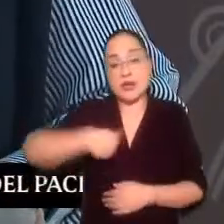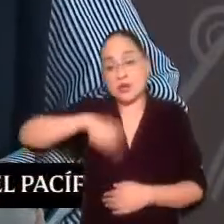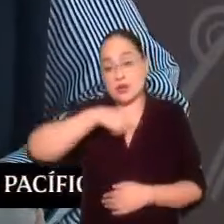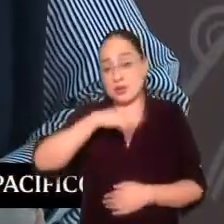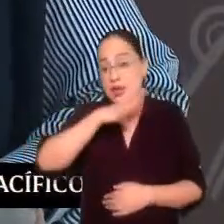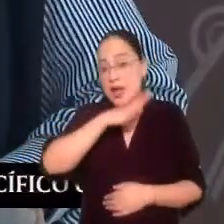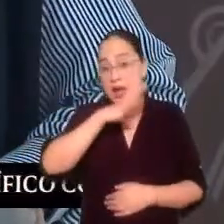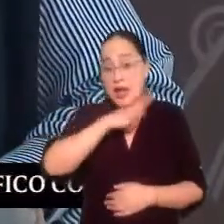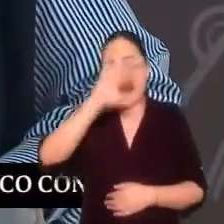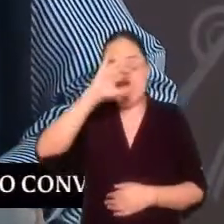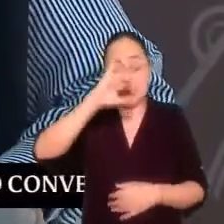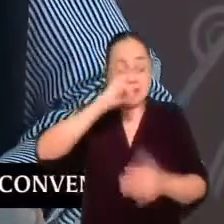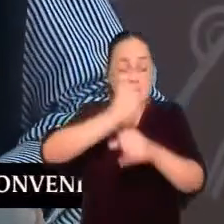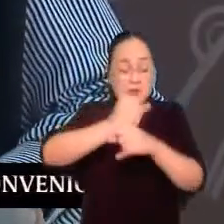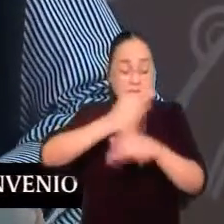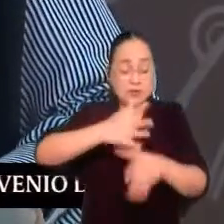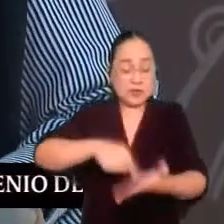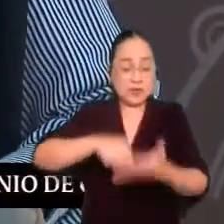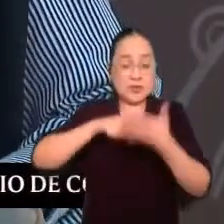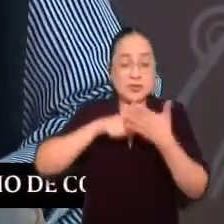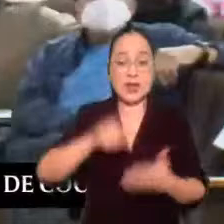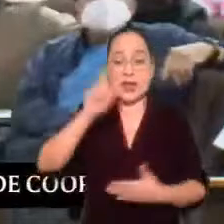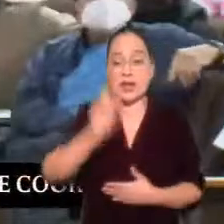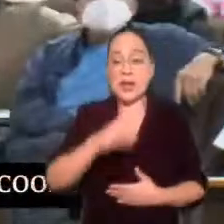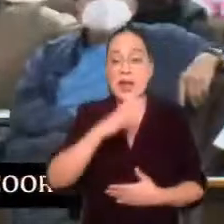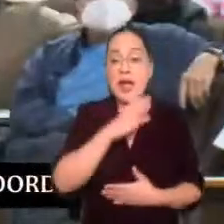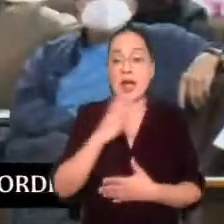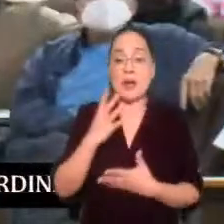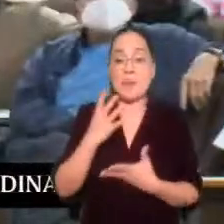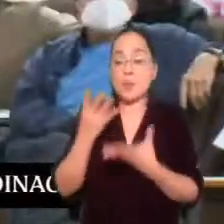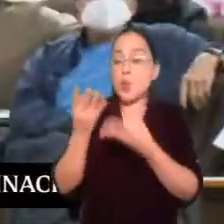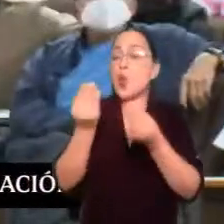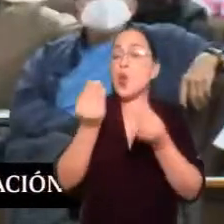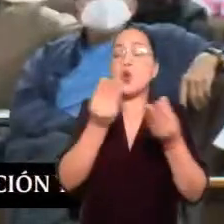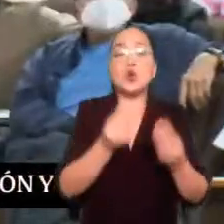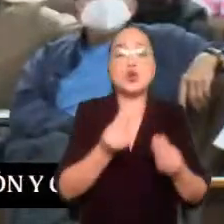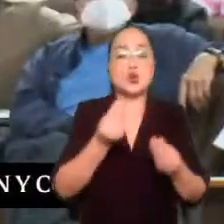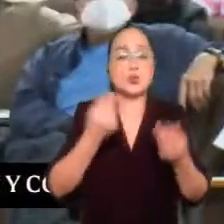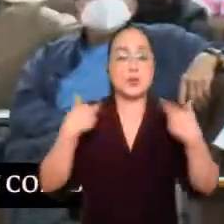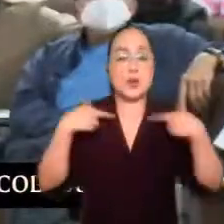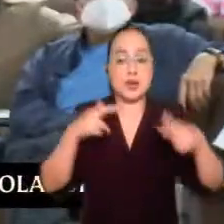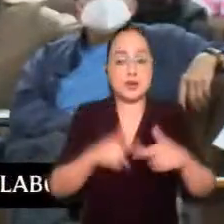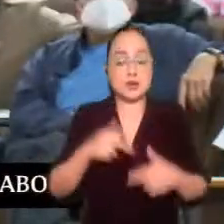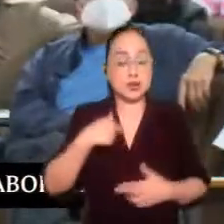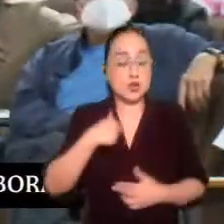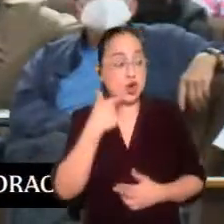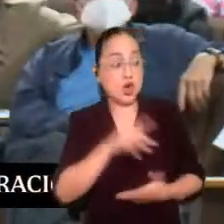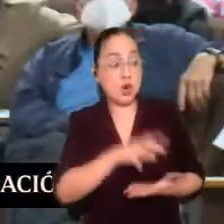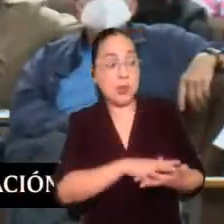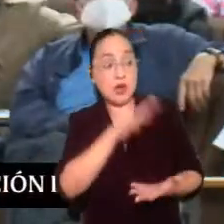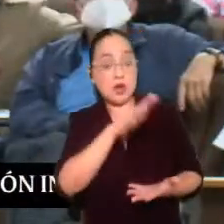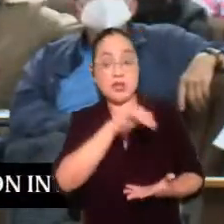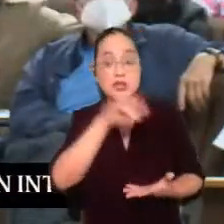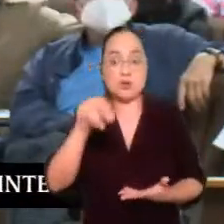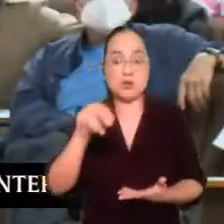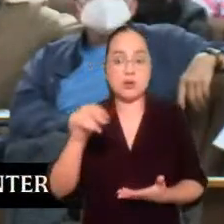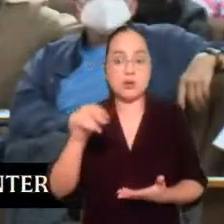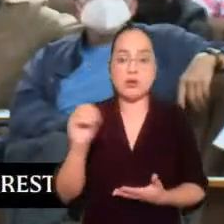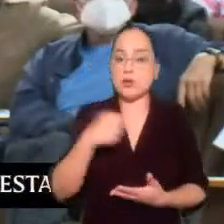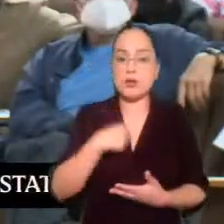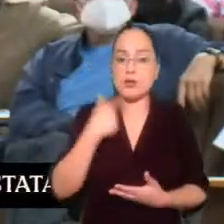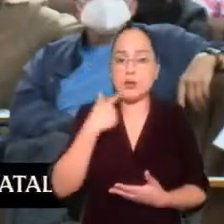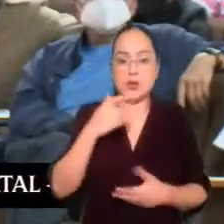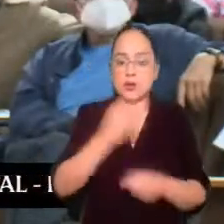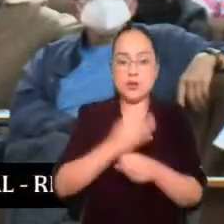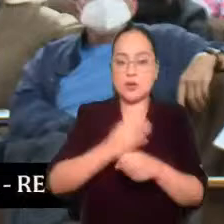gran parte de maestros, por no hablar de la mayoría, porque no quiero disputarme que si es mayoría o es minoría. Hay una gran parte